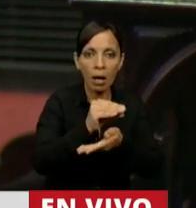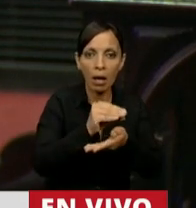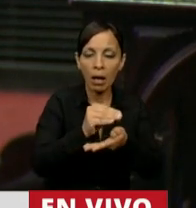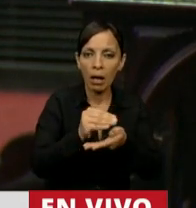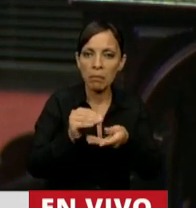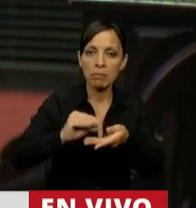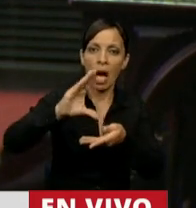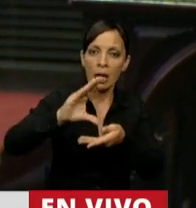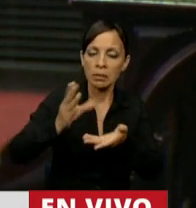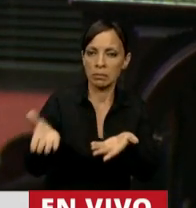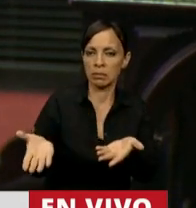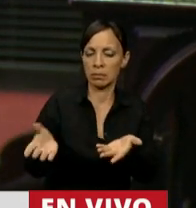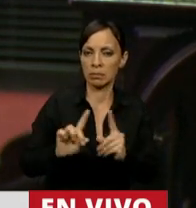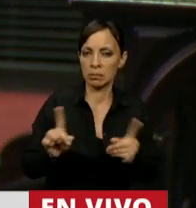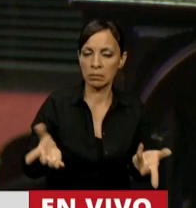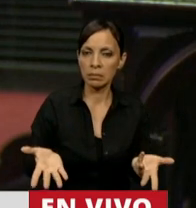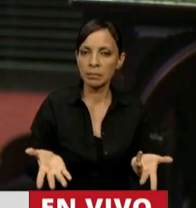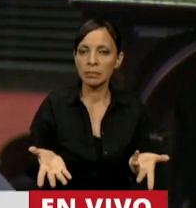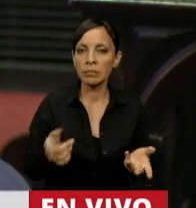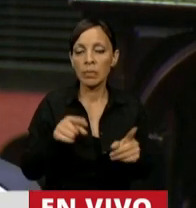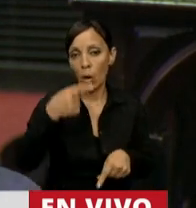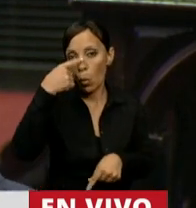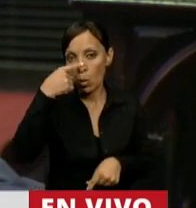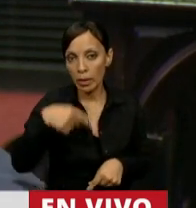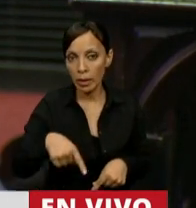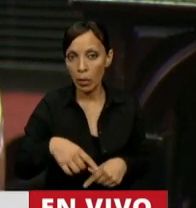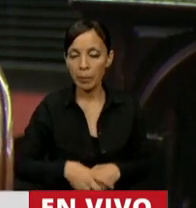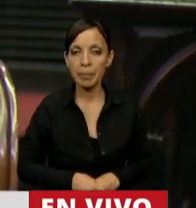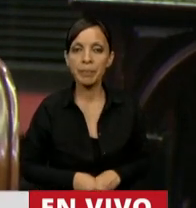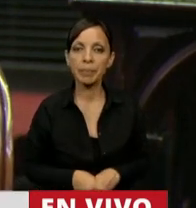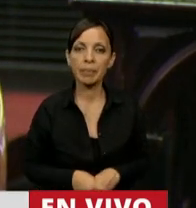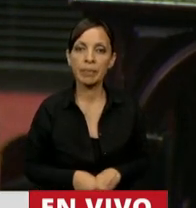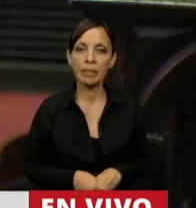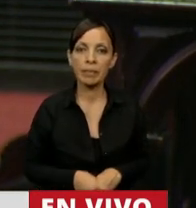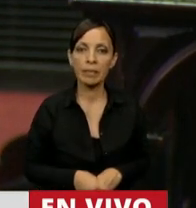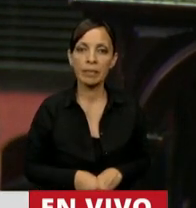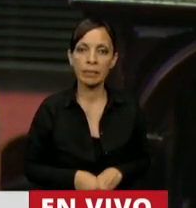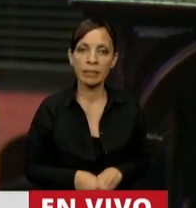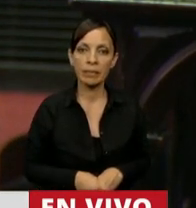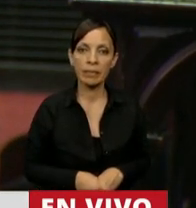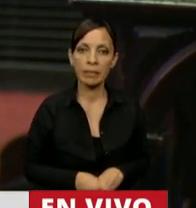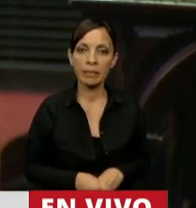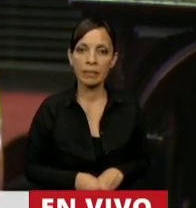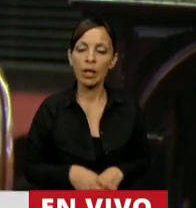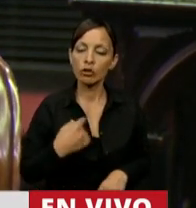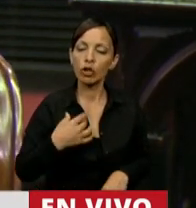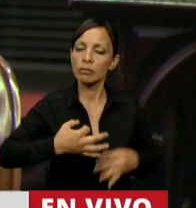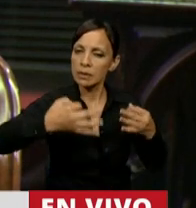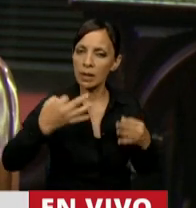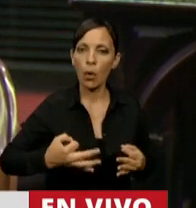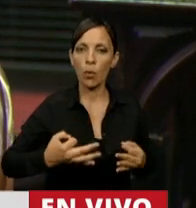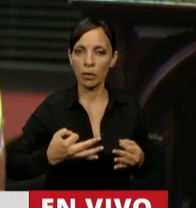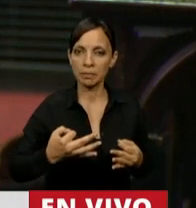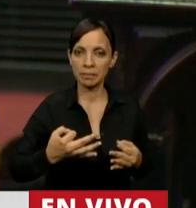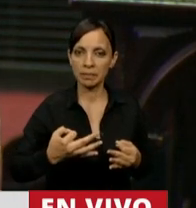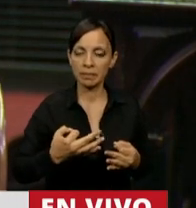país. Y con esto sí voy terminando, presidente. Mire, estoy convencido que el gobierno